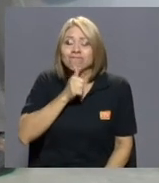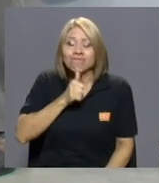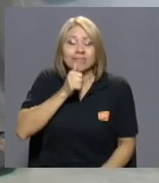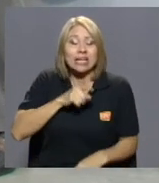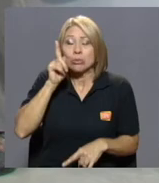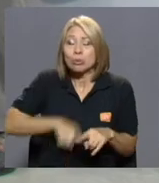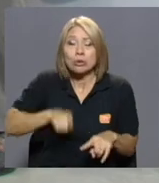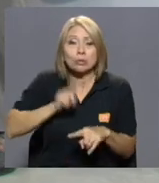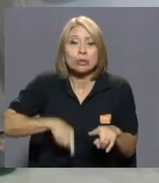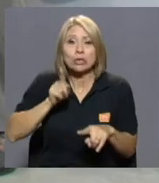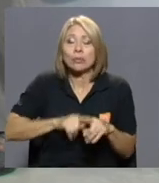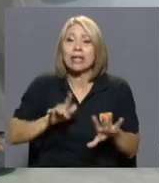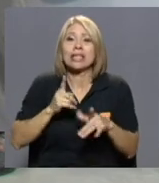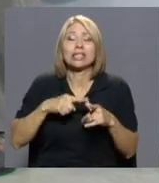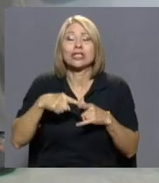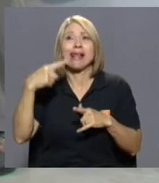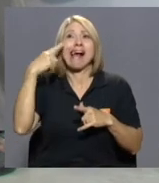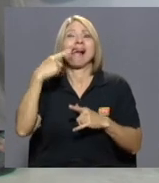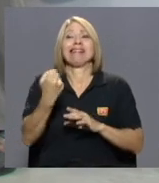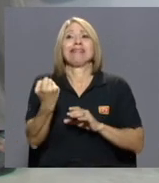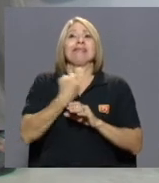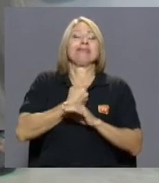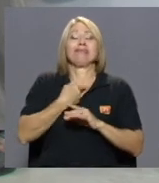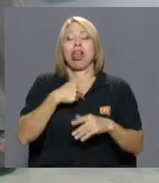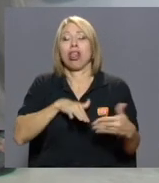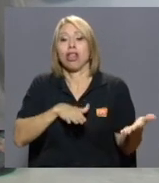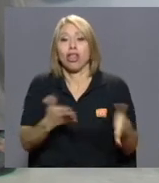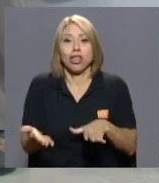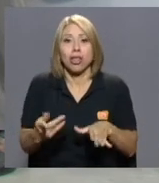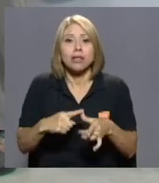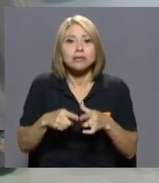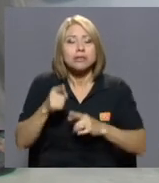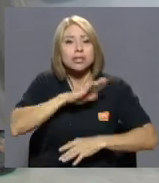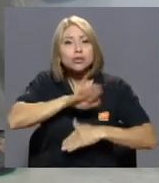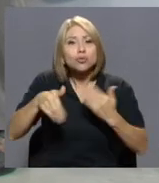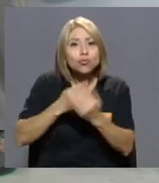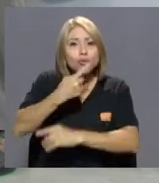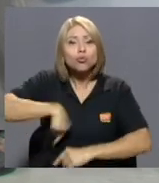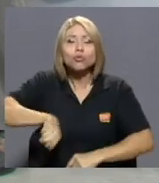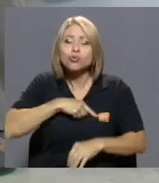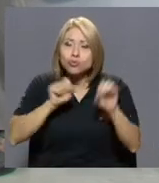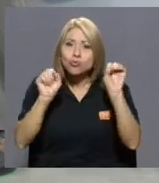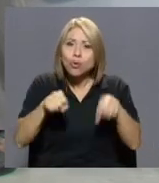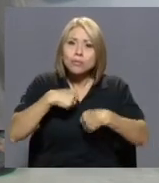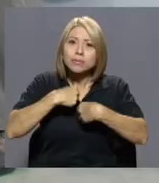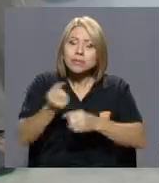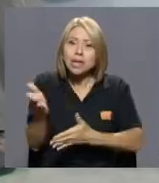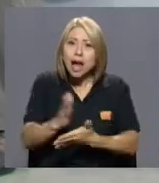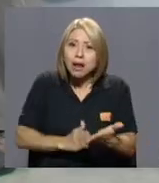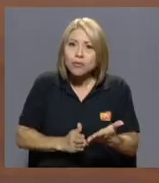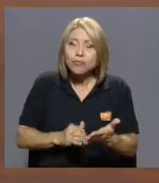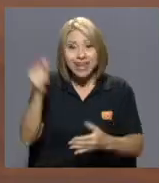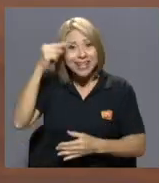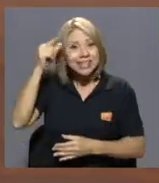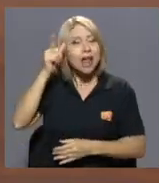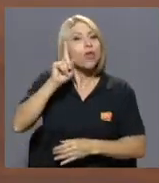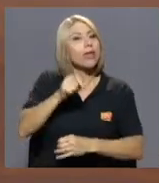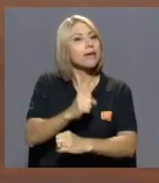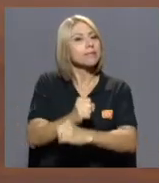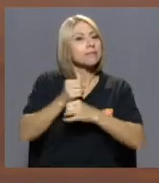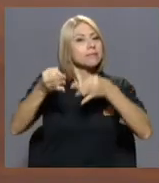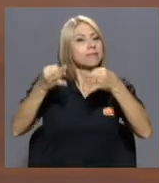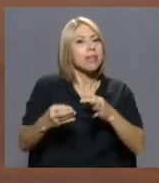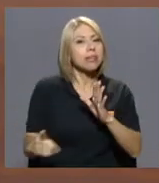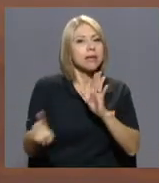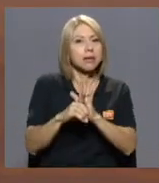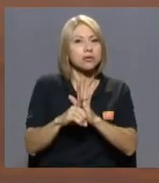esa perspectiva, todos tenemos algo que hacer. Pero por supuesto que el Estado es el garante de los derechos, es el garante de la salud, y por tanto